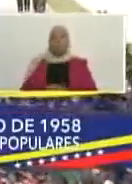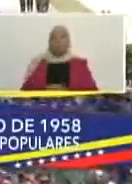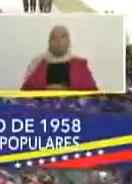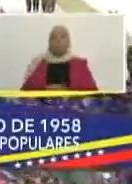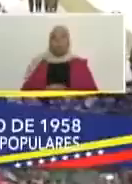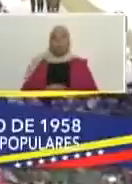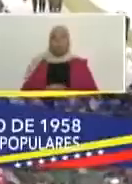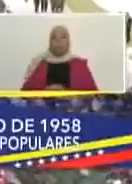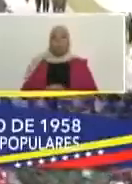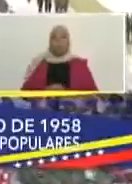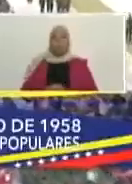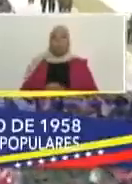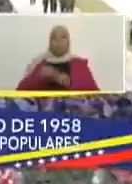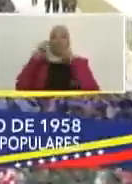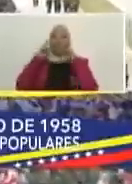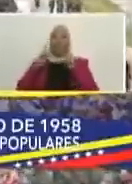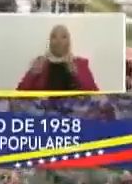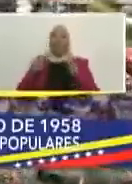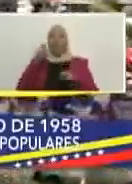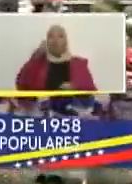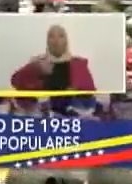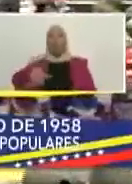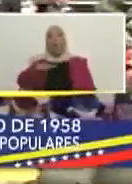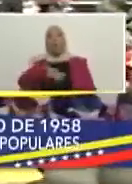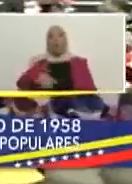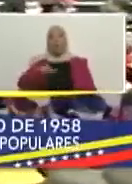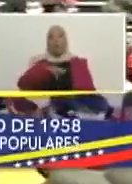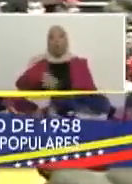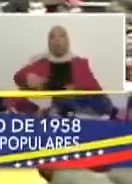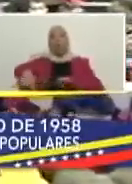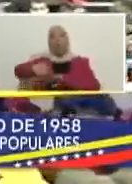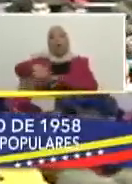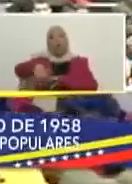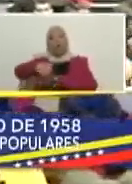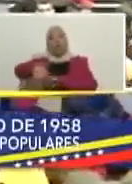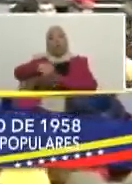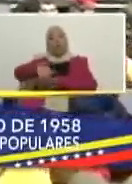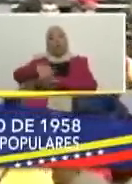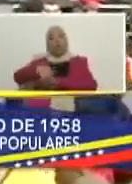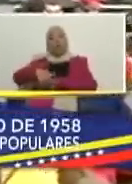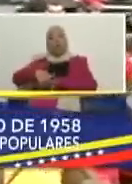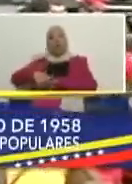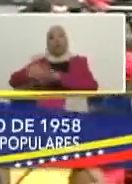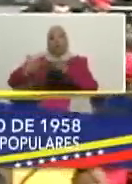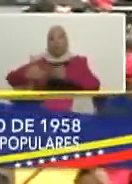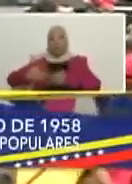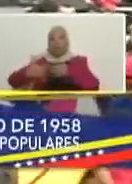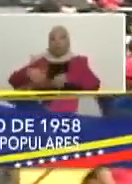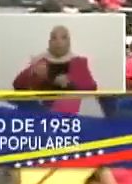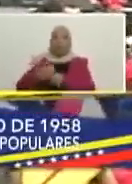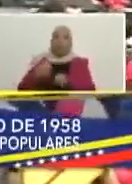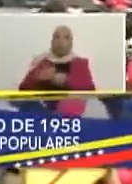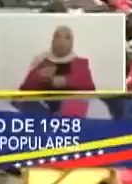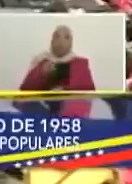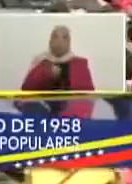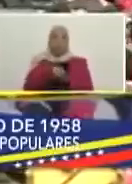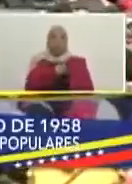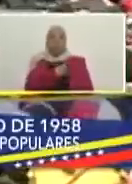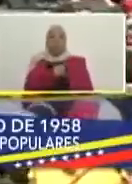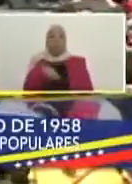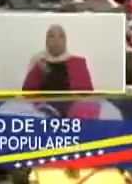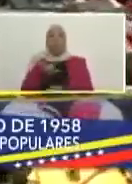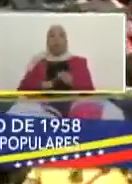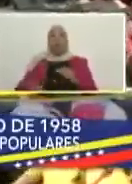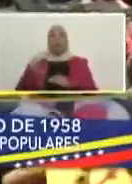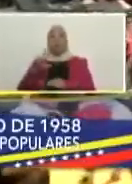o que dio como pueblo valiente en las calles, en las fábricas, en las universidades, en los